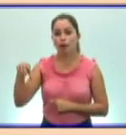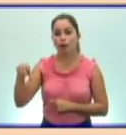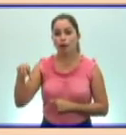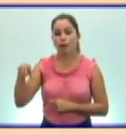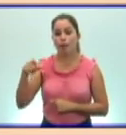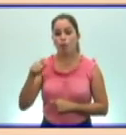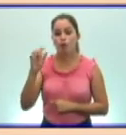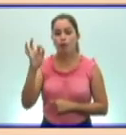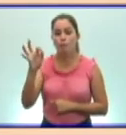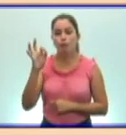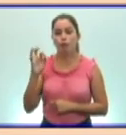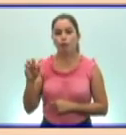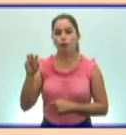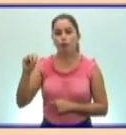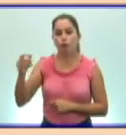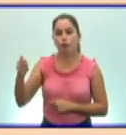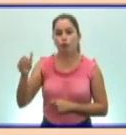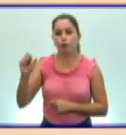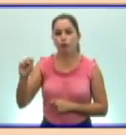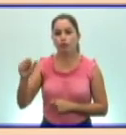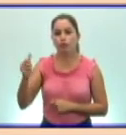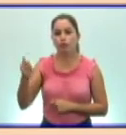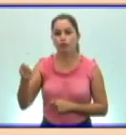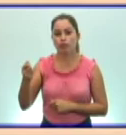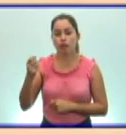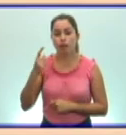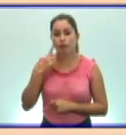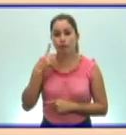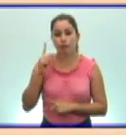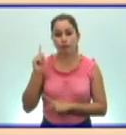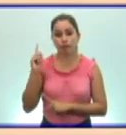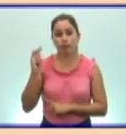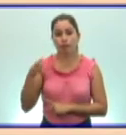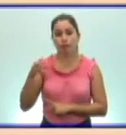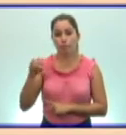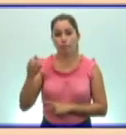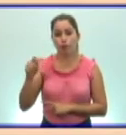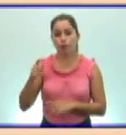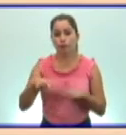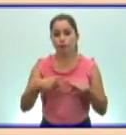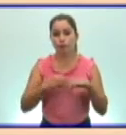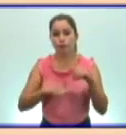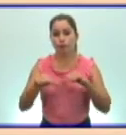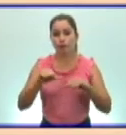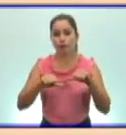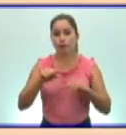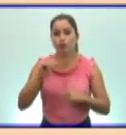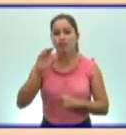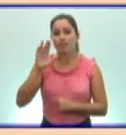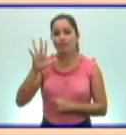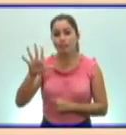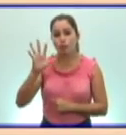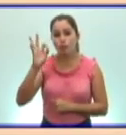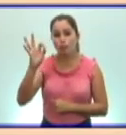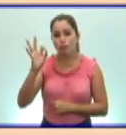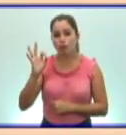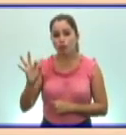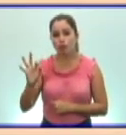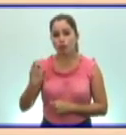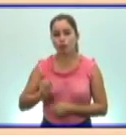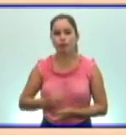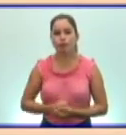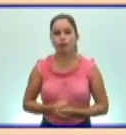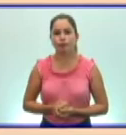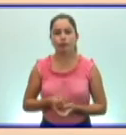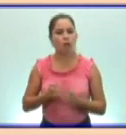porciento en masa del permanganato de potasio en esta disolución, que sería 5%. Ya con